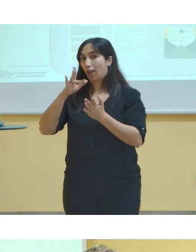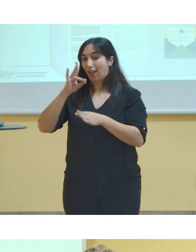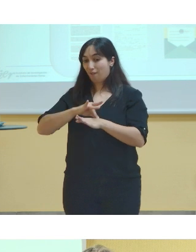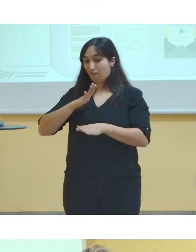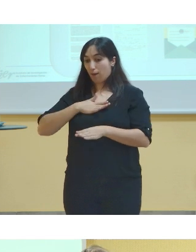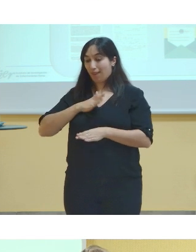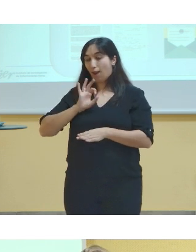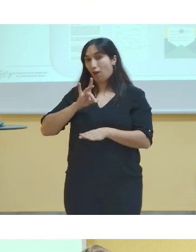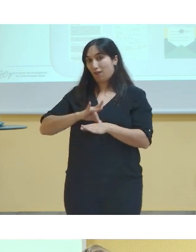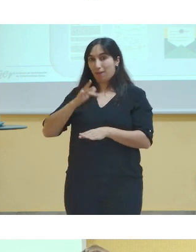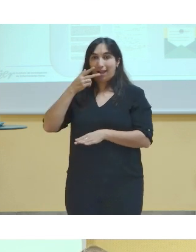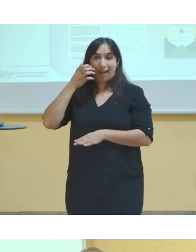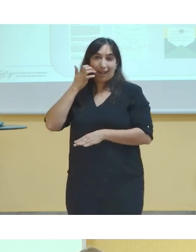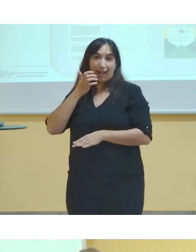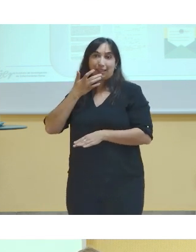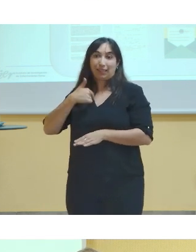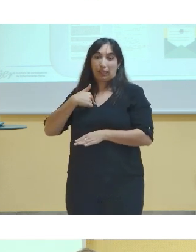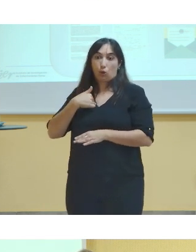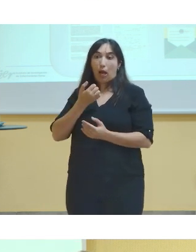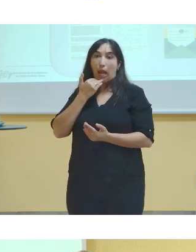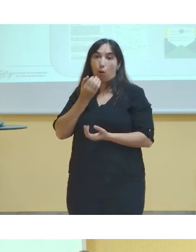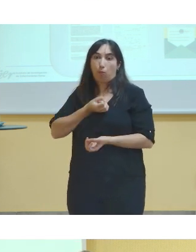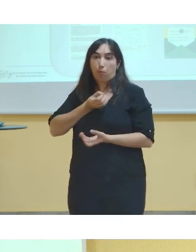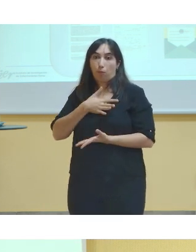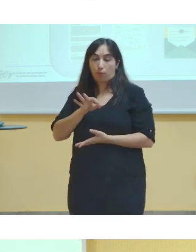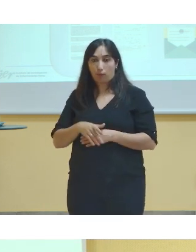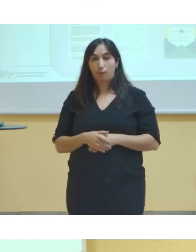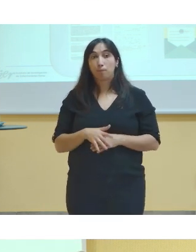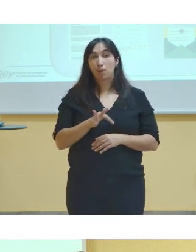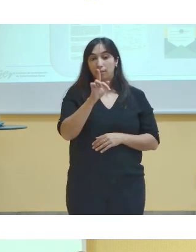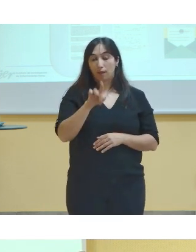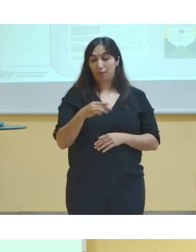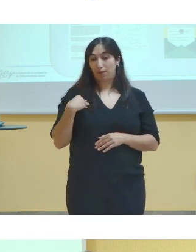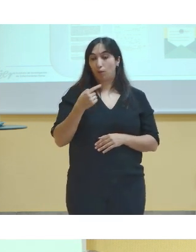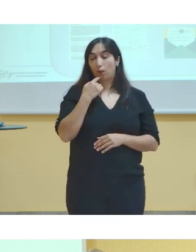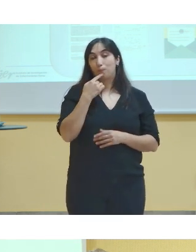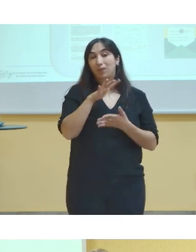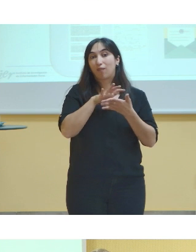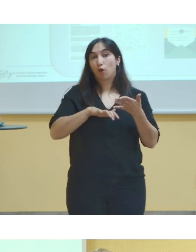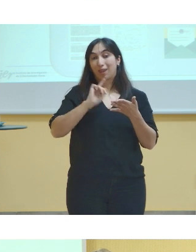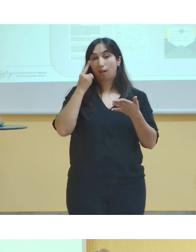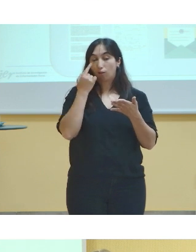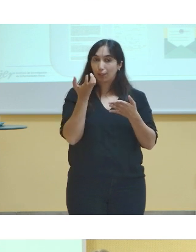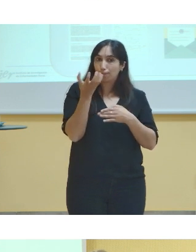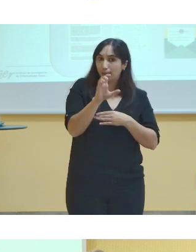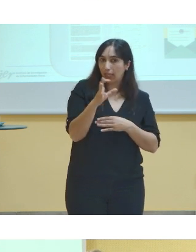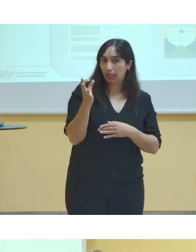o sobre enfermedades raras y yo pueda aportar algo. Además, como he comentado, se incluye un informe diagnóstico en el que